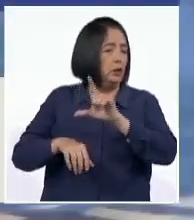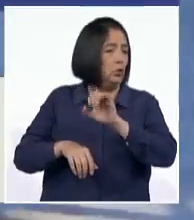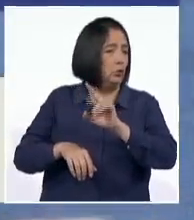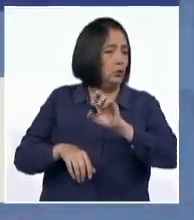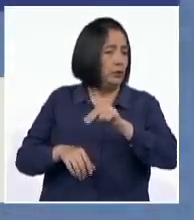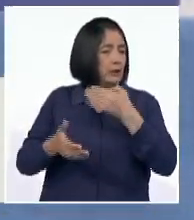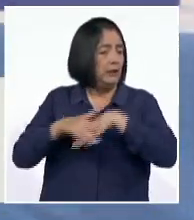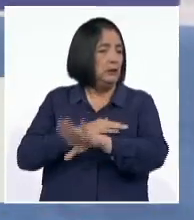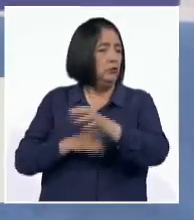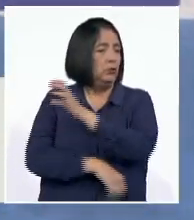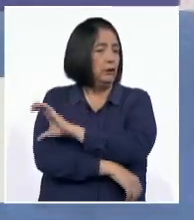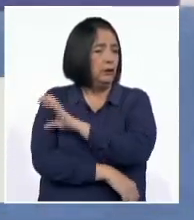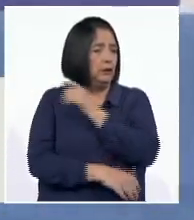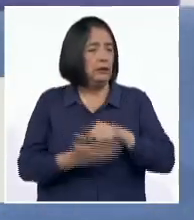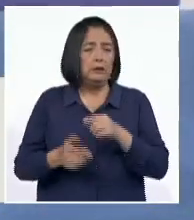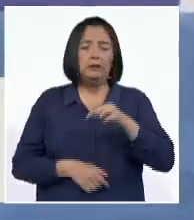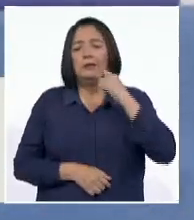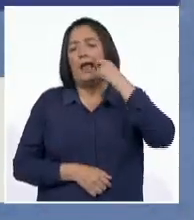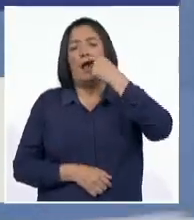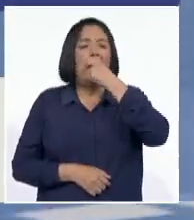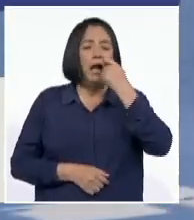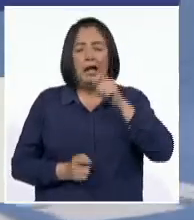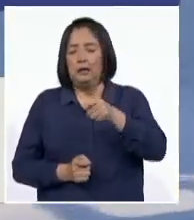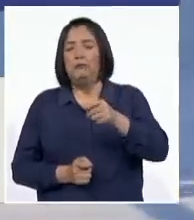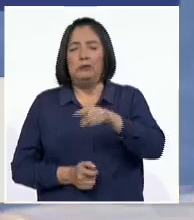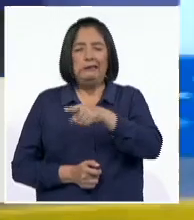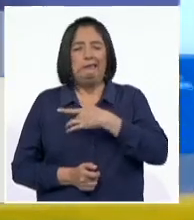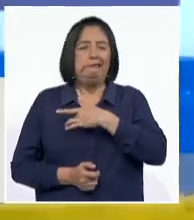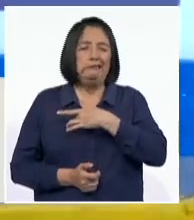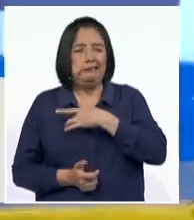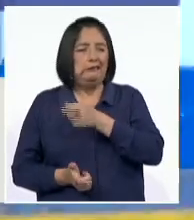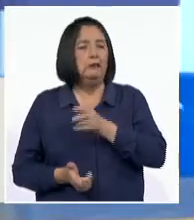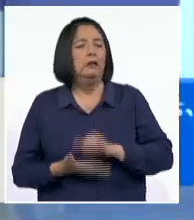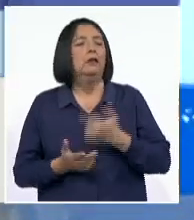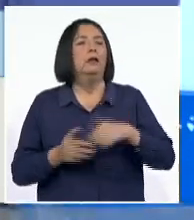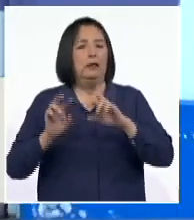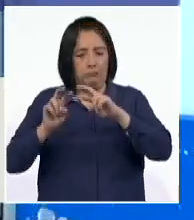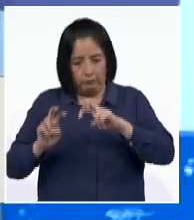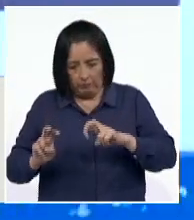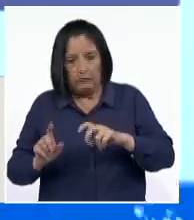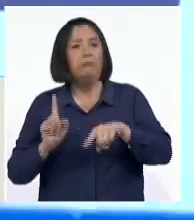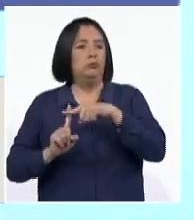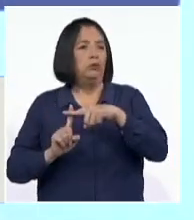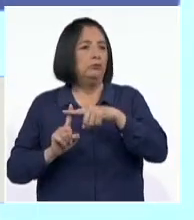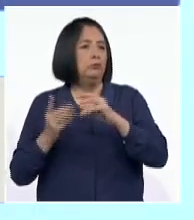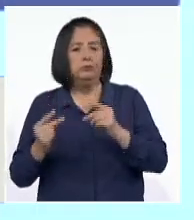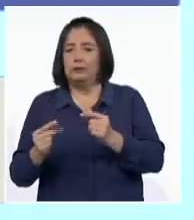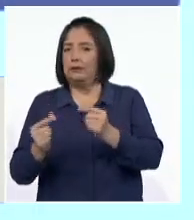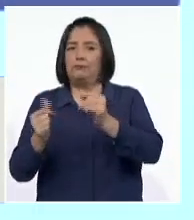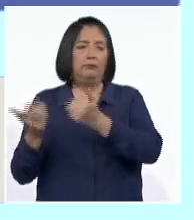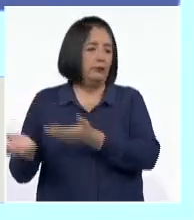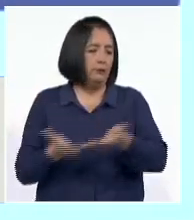a la clínica donde se le hizo la prueba del hisopado por presentar síntomas de coronavirus. El examen fue positivo y de inmediato se gestionó